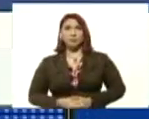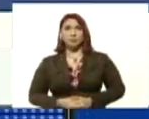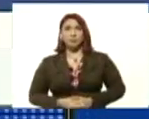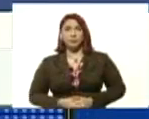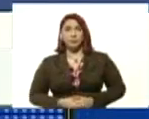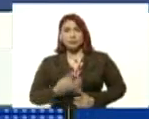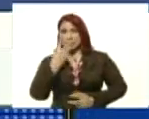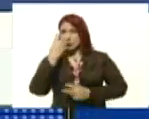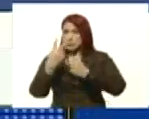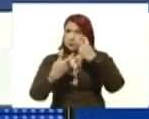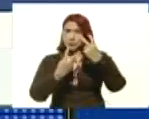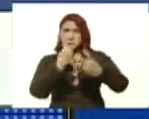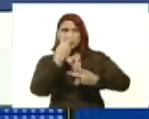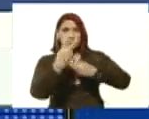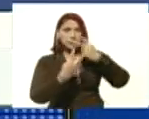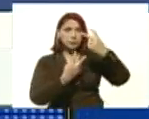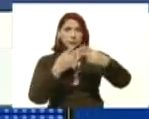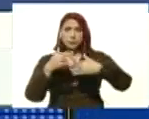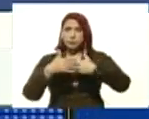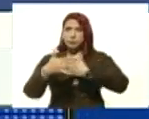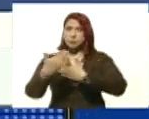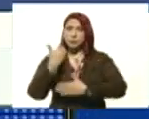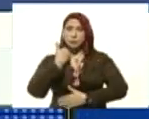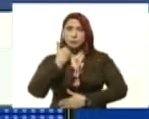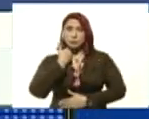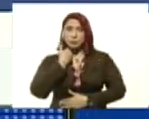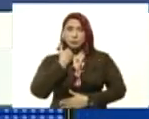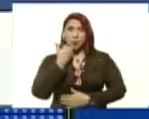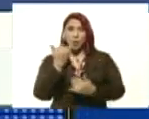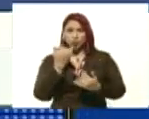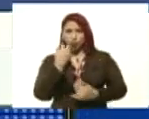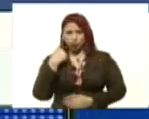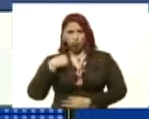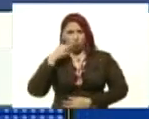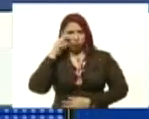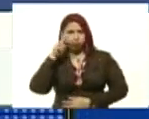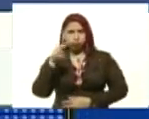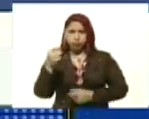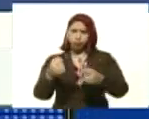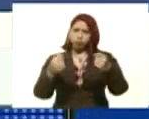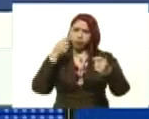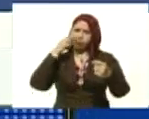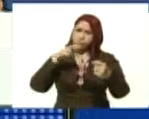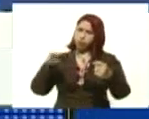de estos recorridos durante la pandemia pasé por San Agustín del Sur.